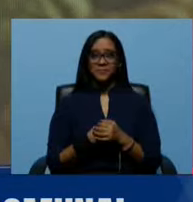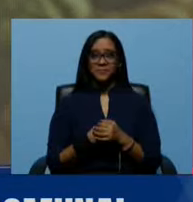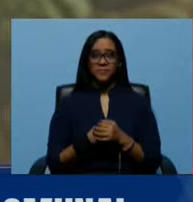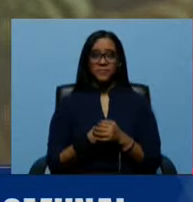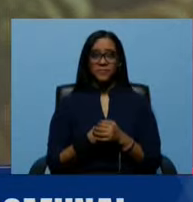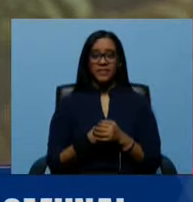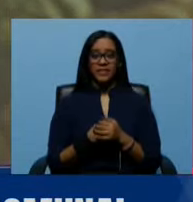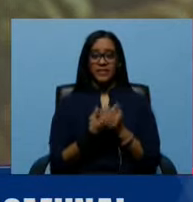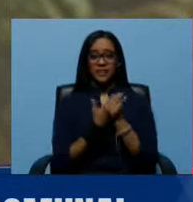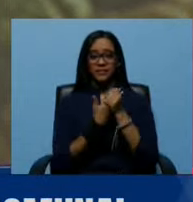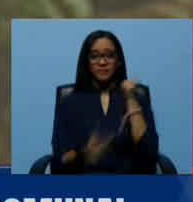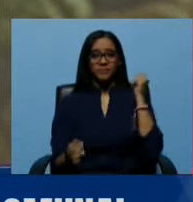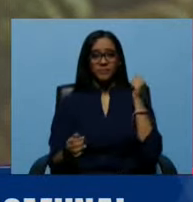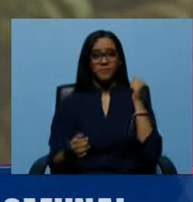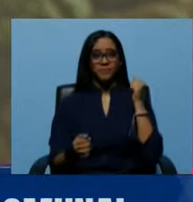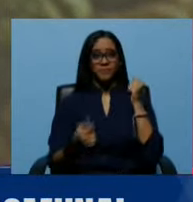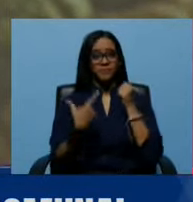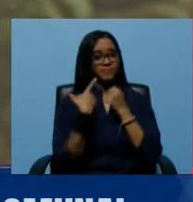¡Huyó!